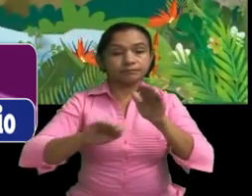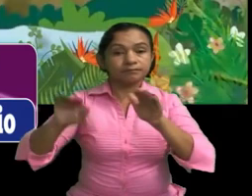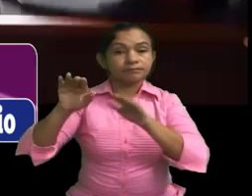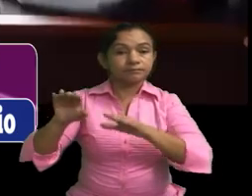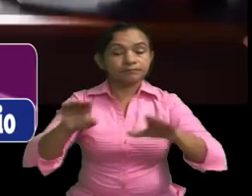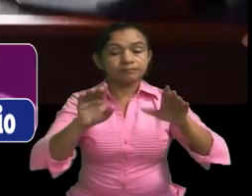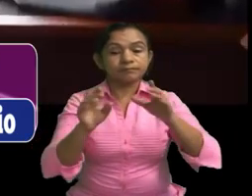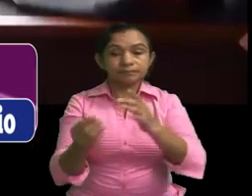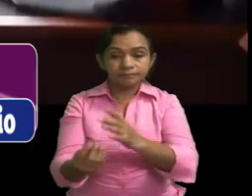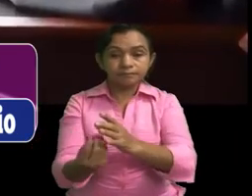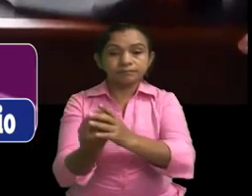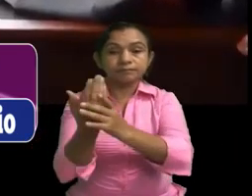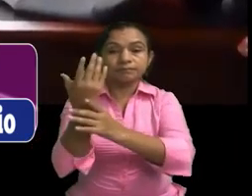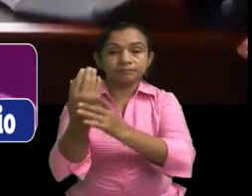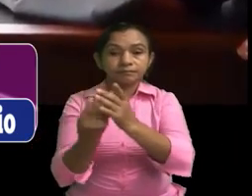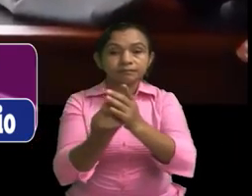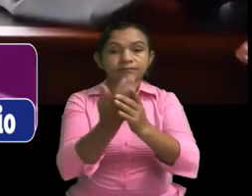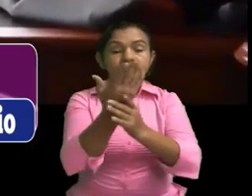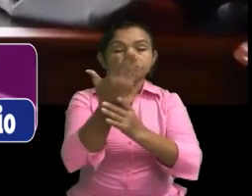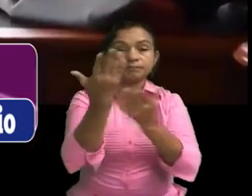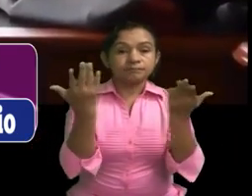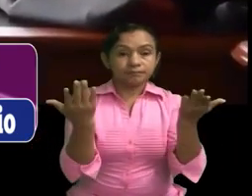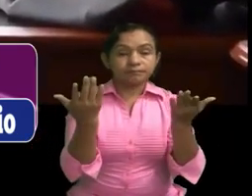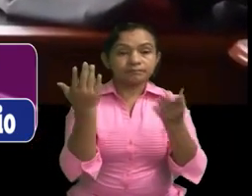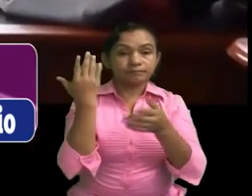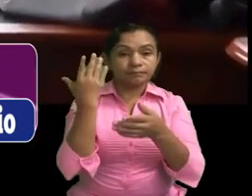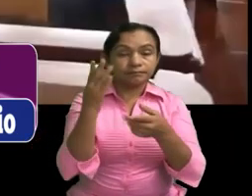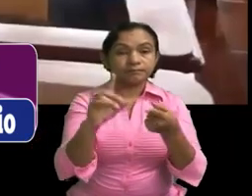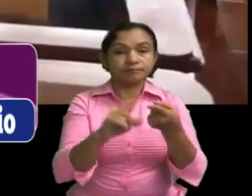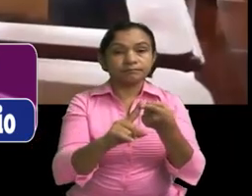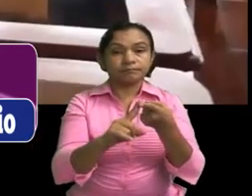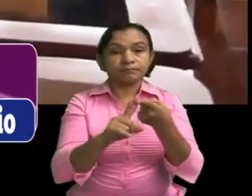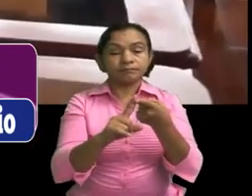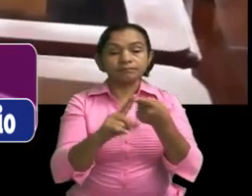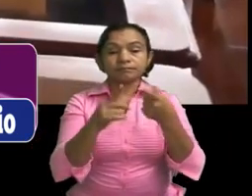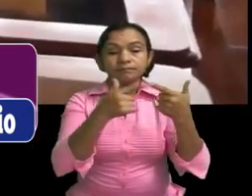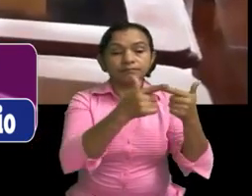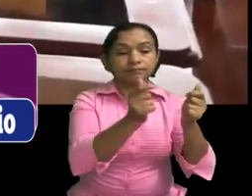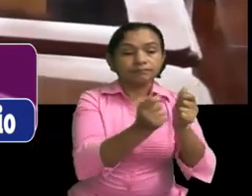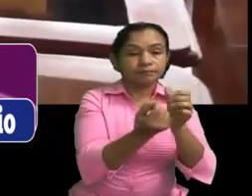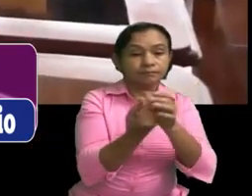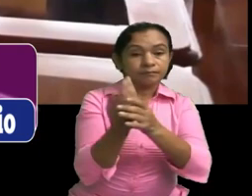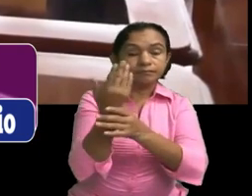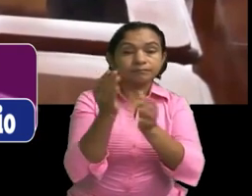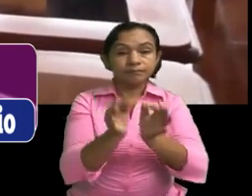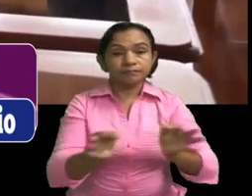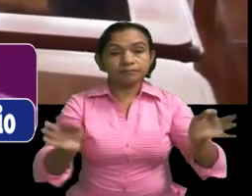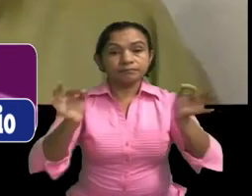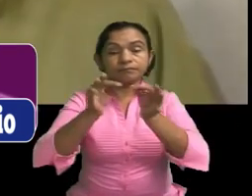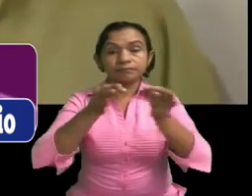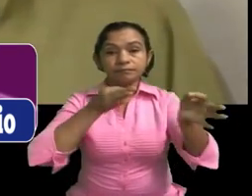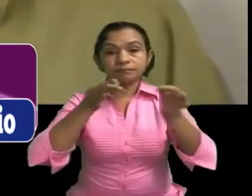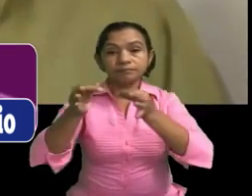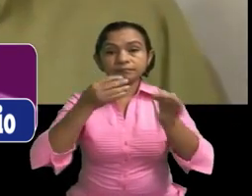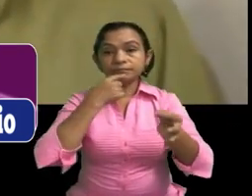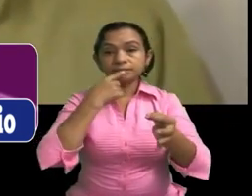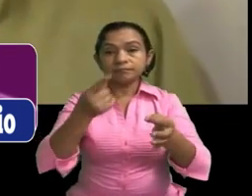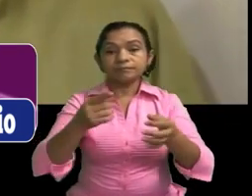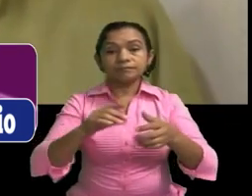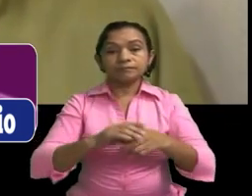de restauración a través de sistemas agroforestales, la forestería comunitaria, que es muy importante también mencionar,